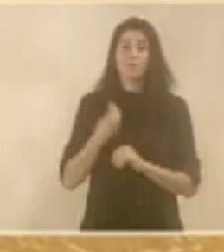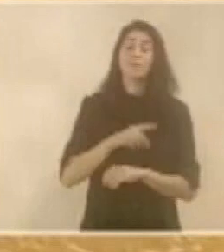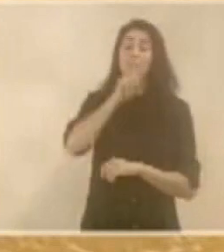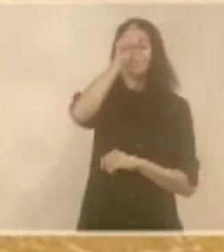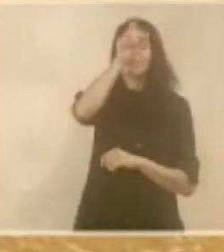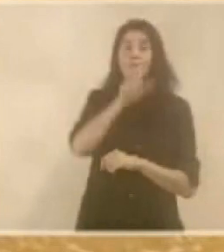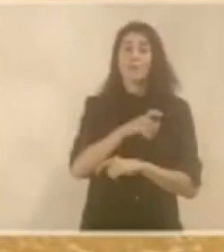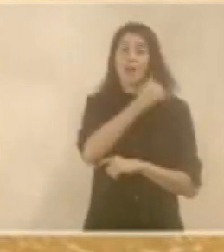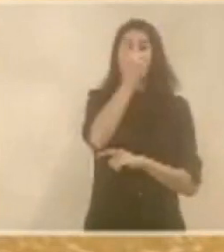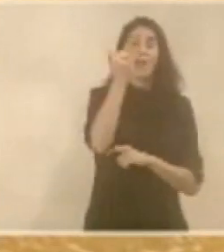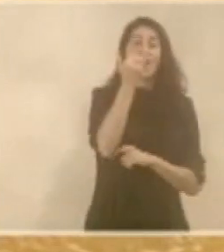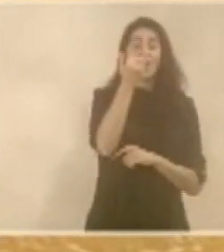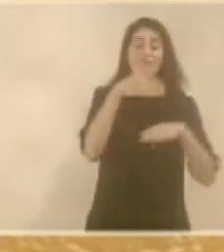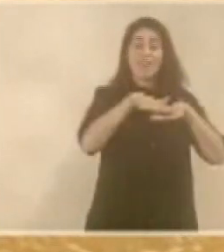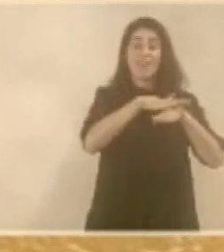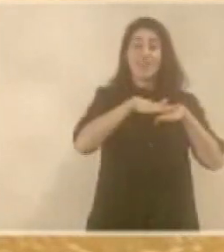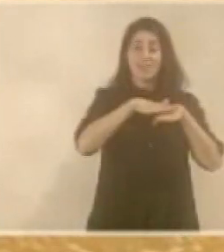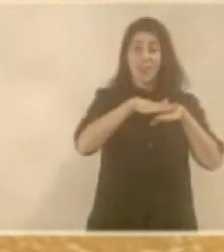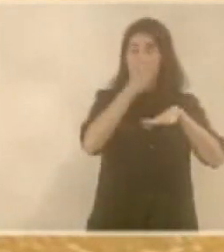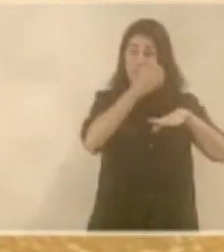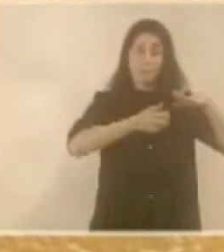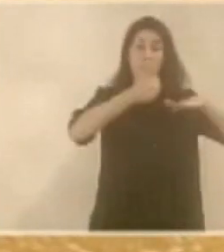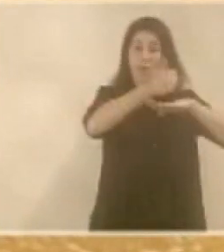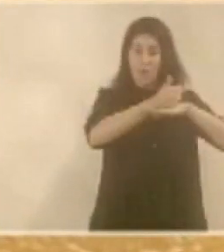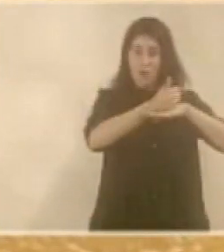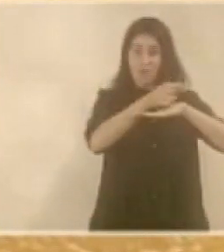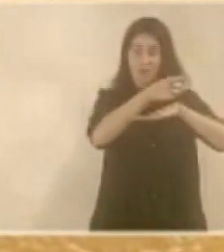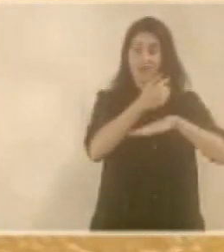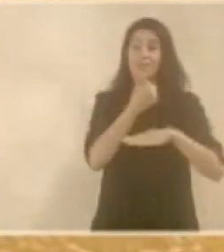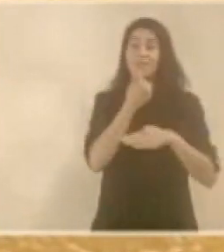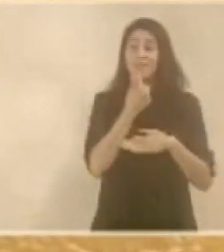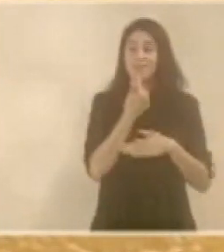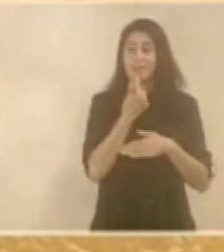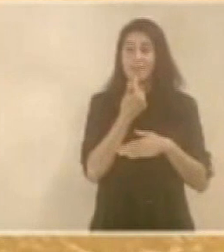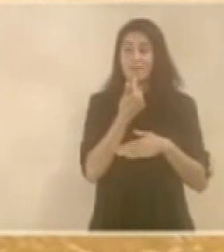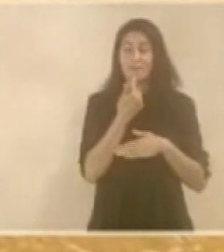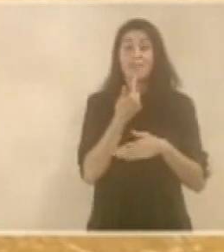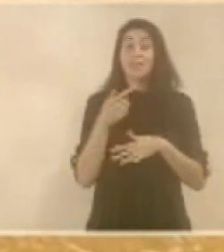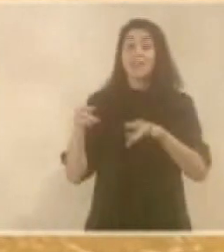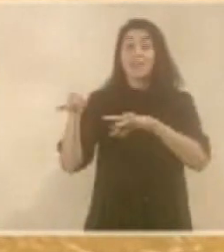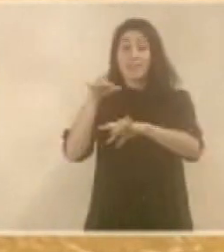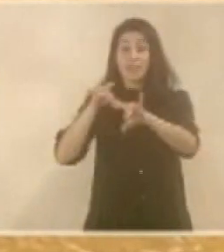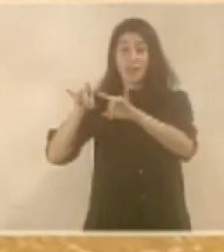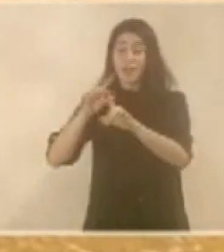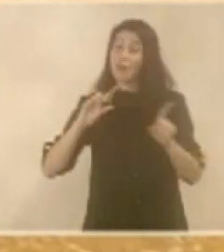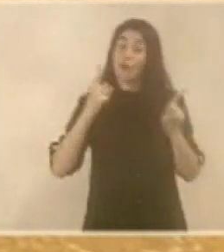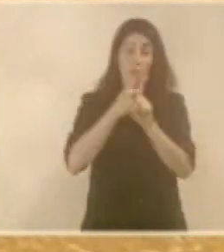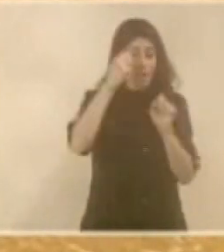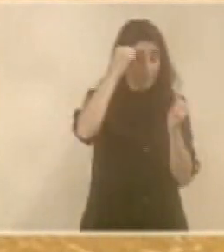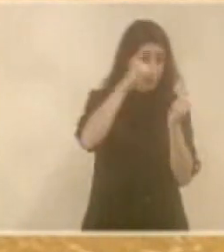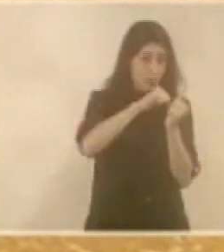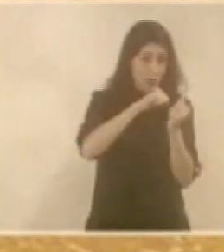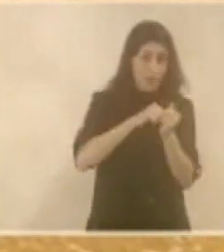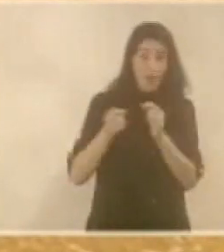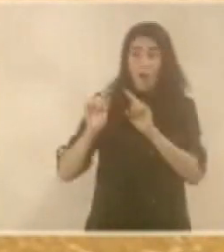del Ejército de la Segunda República, que dice: la terquedad contra la terquedad, la audacia contra la